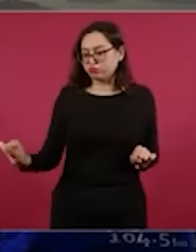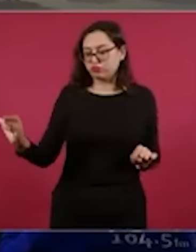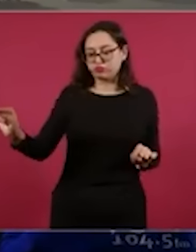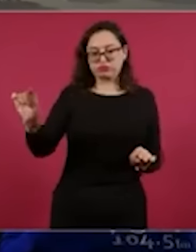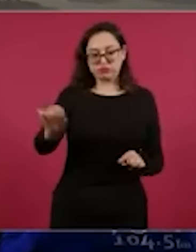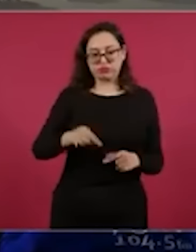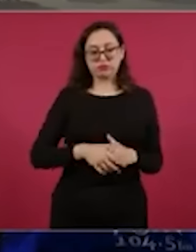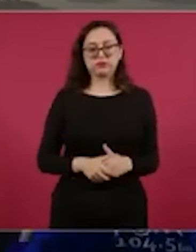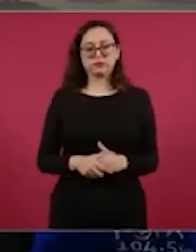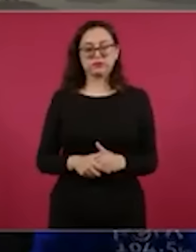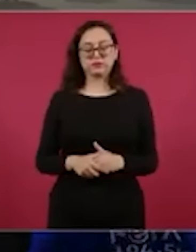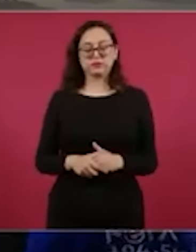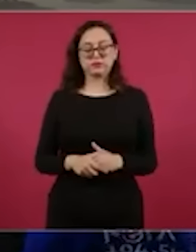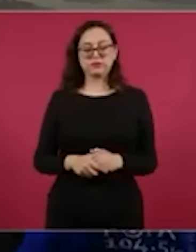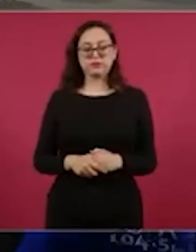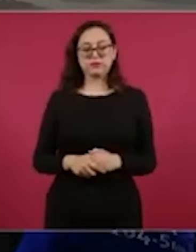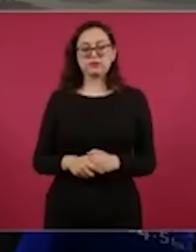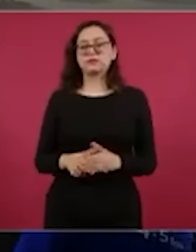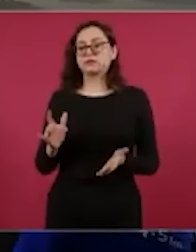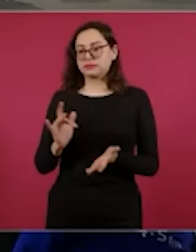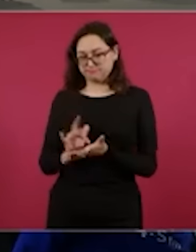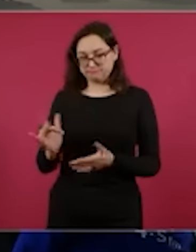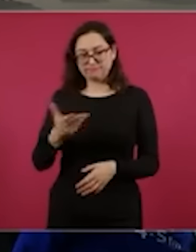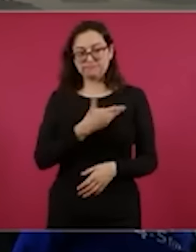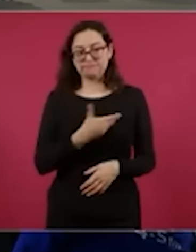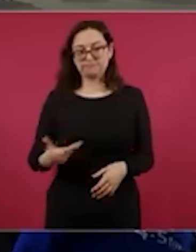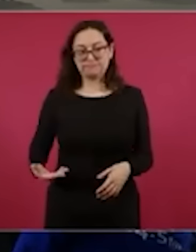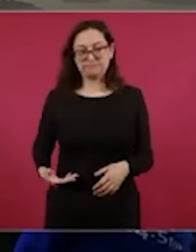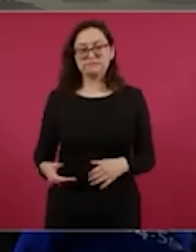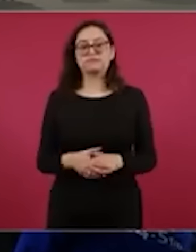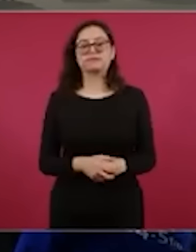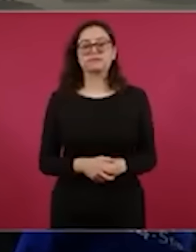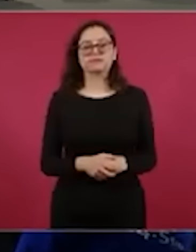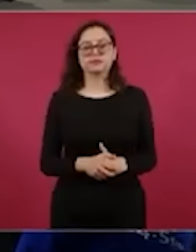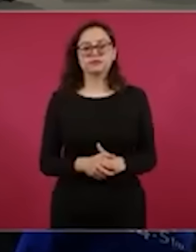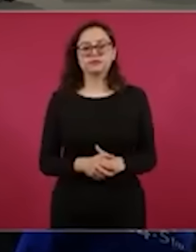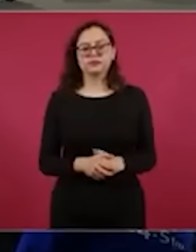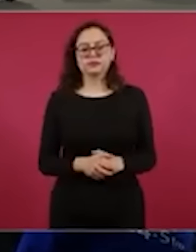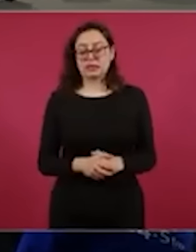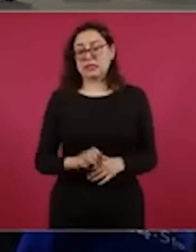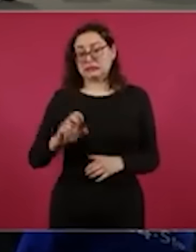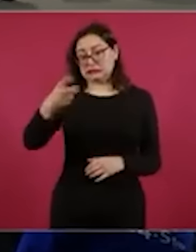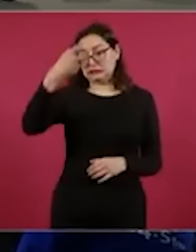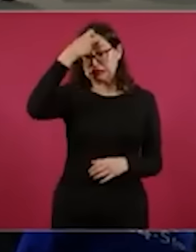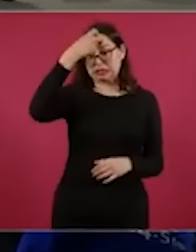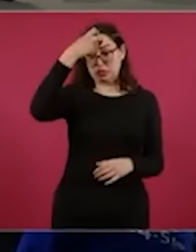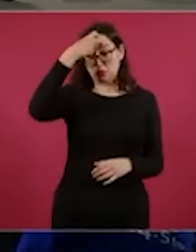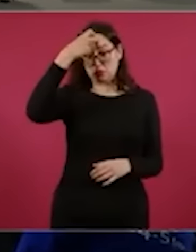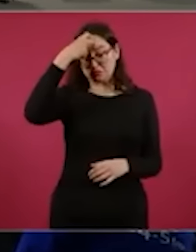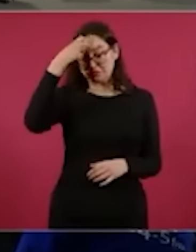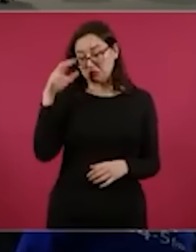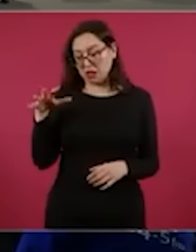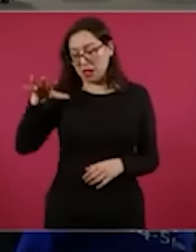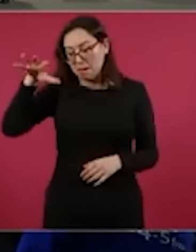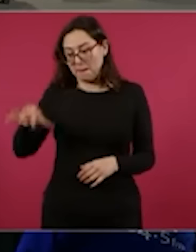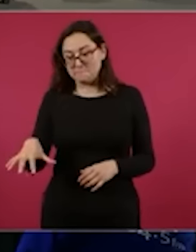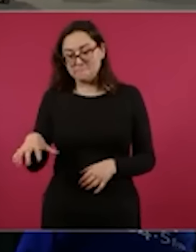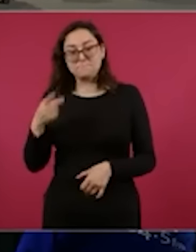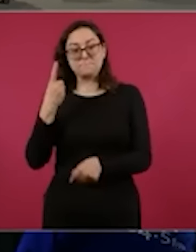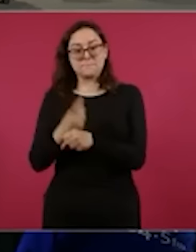Muchas gracias. Gracias, presidente. Esta es la primera sección de Chapultepec, quizá la más conocida